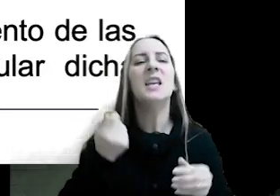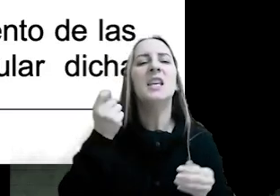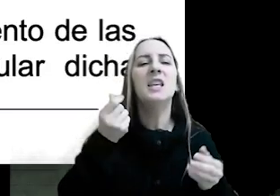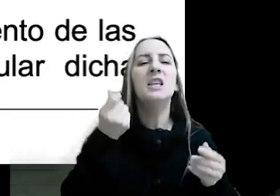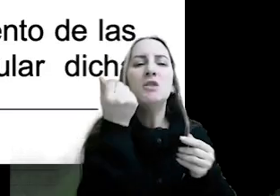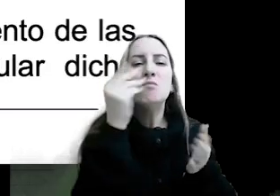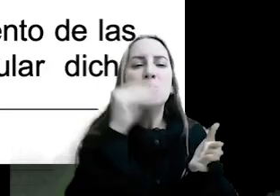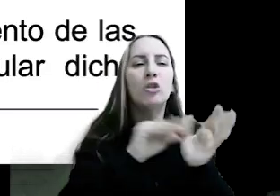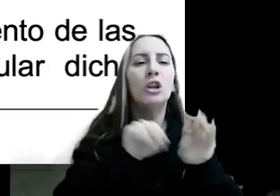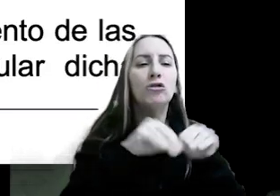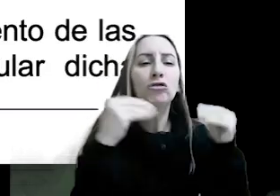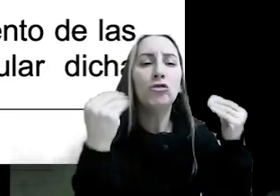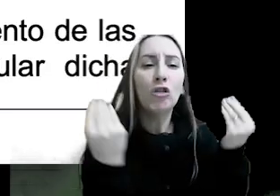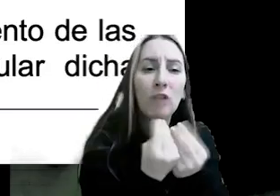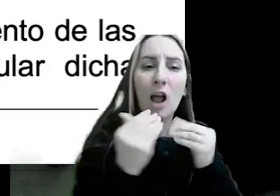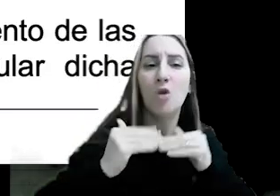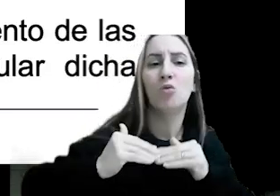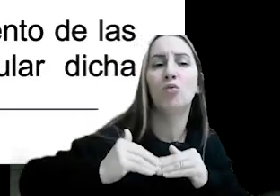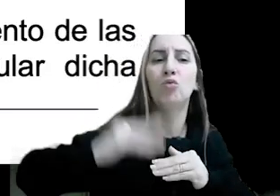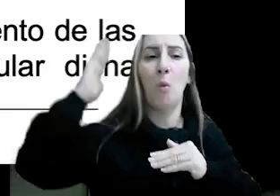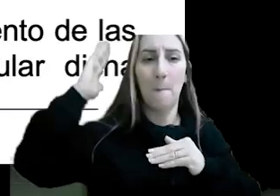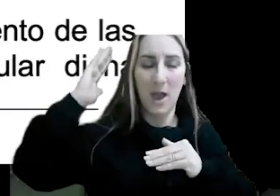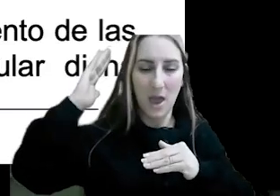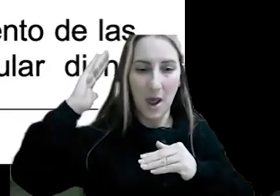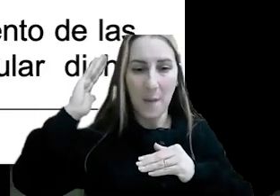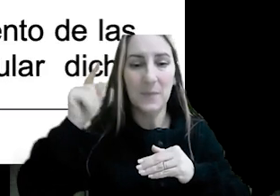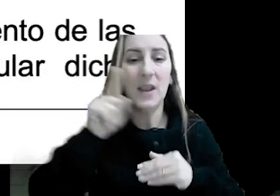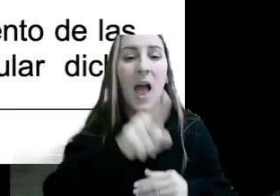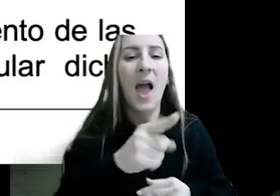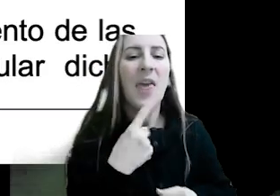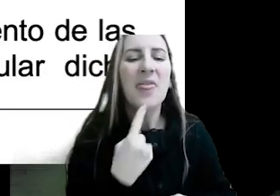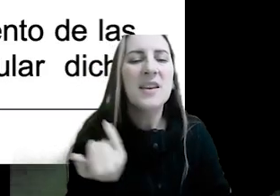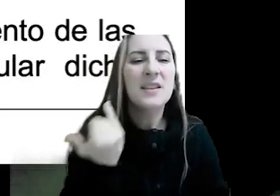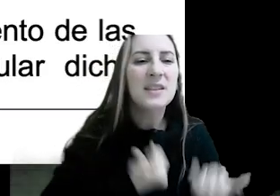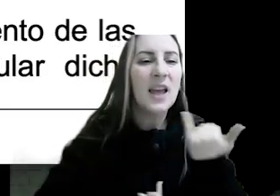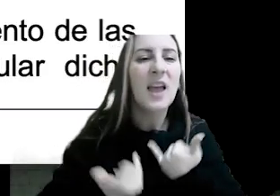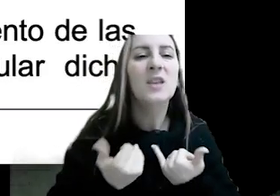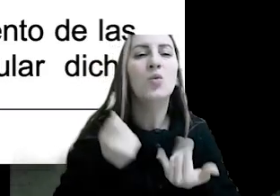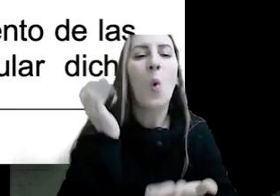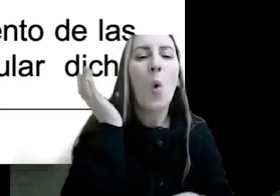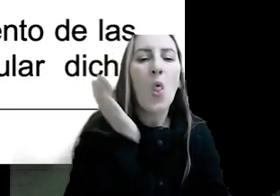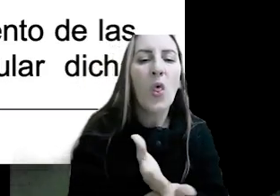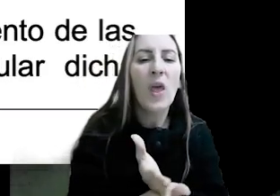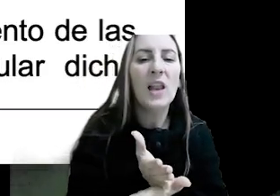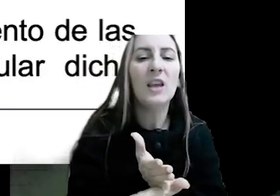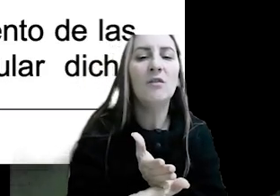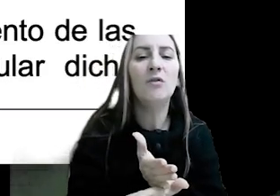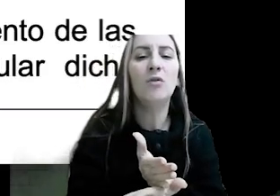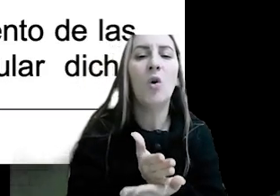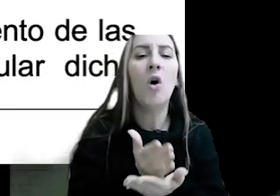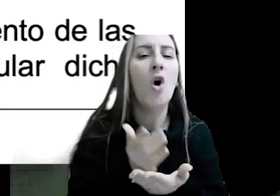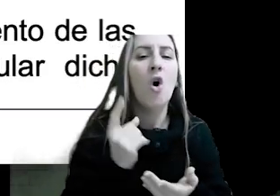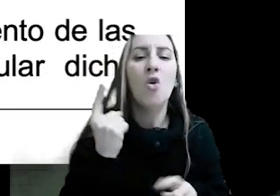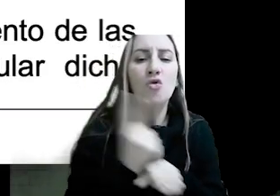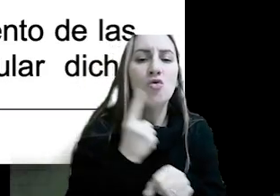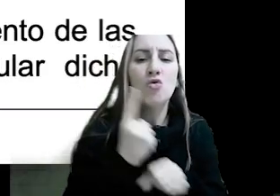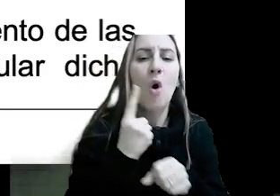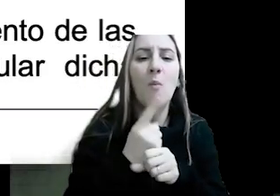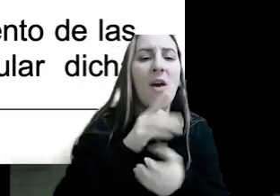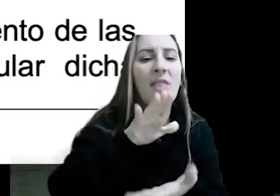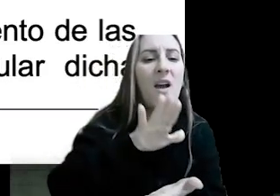la condición objetiva de punibilidad. Y nos dicen específicamente que este delito no puede de forma alguna ser